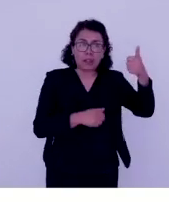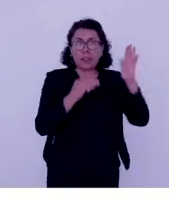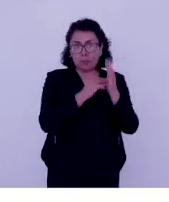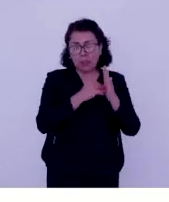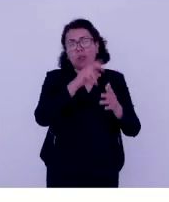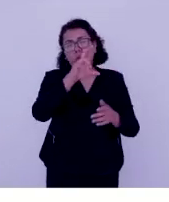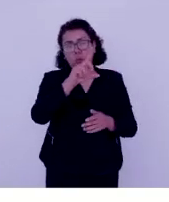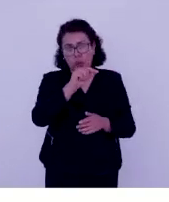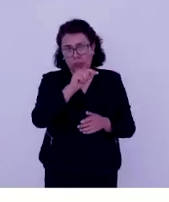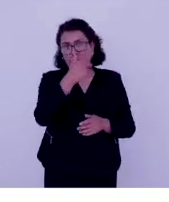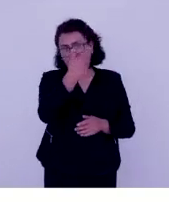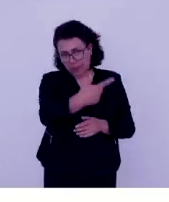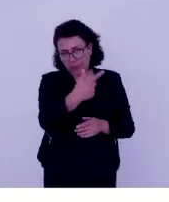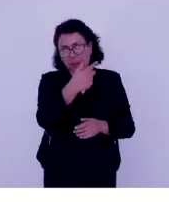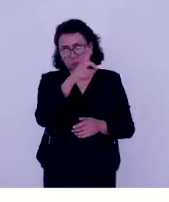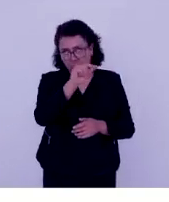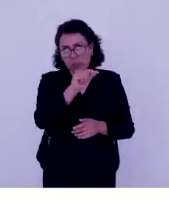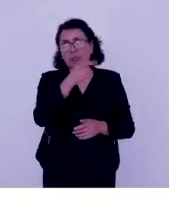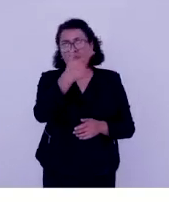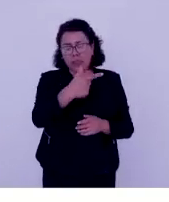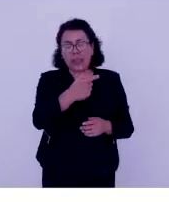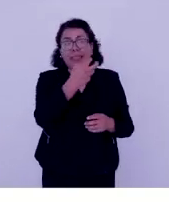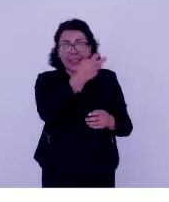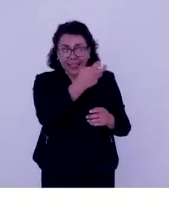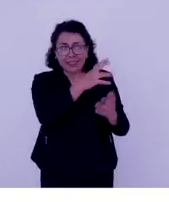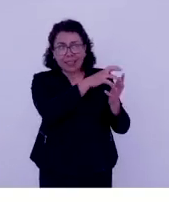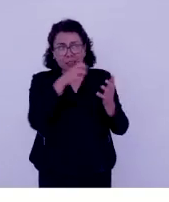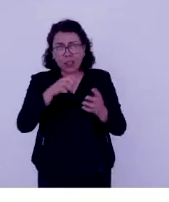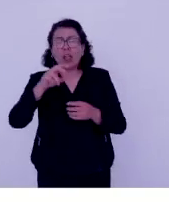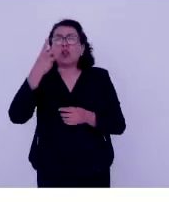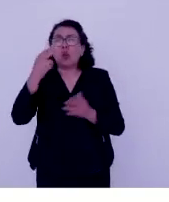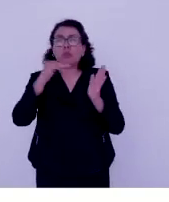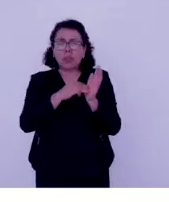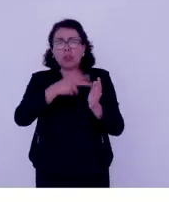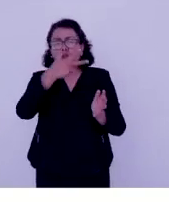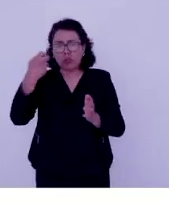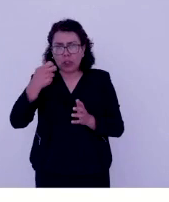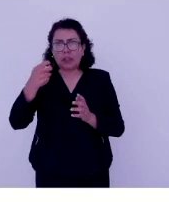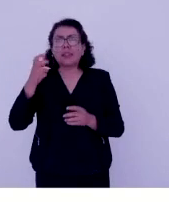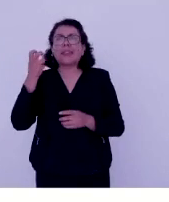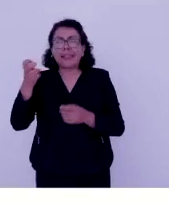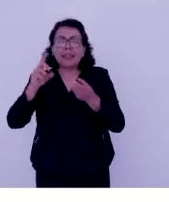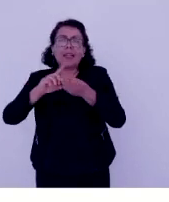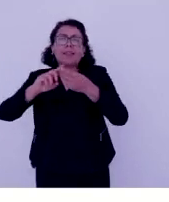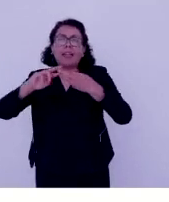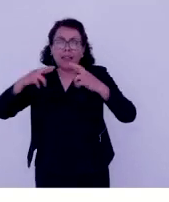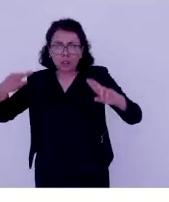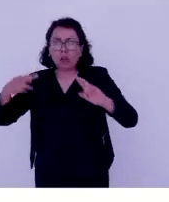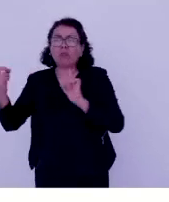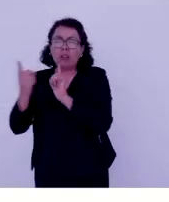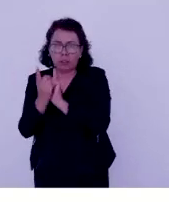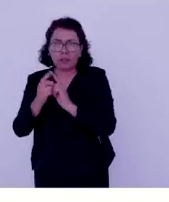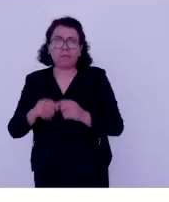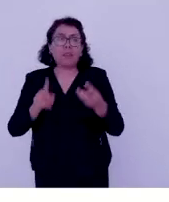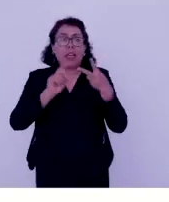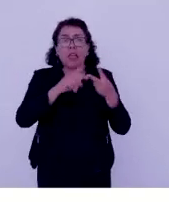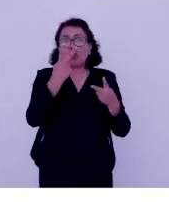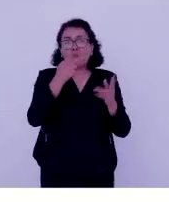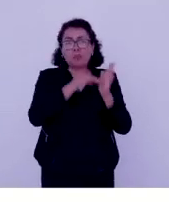6047 de las cuales 2889 son de materia civil de la que conocen dos salas